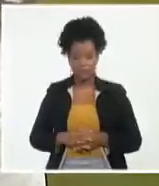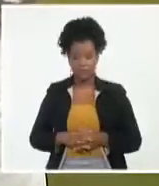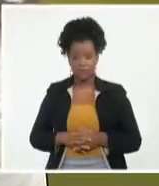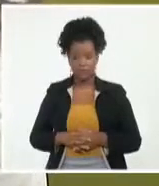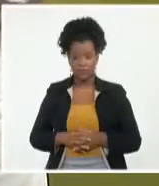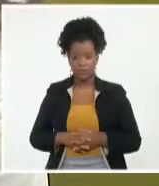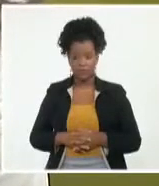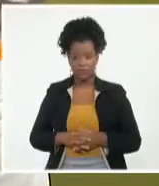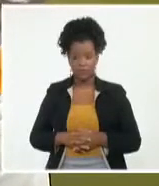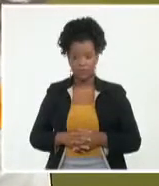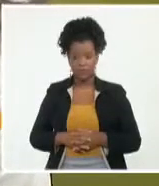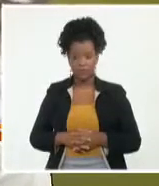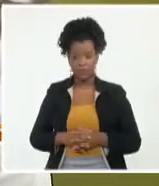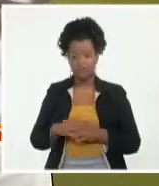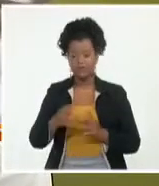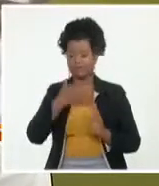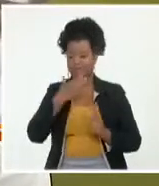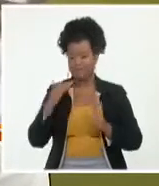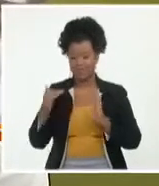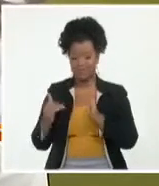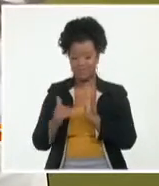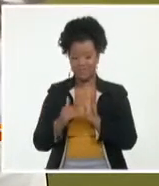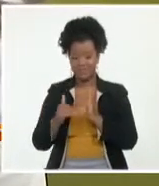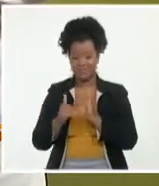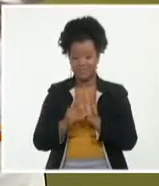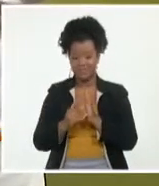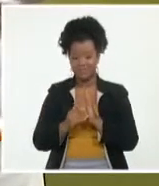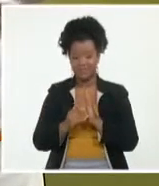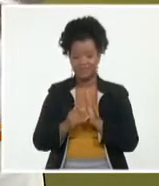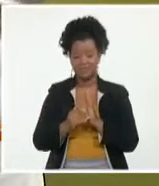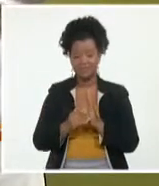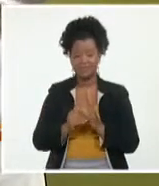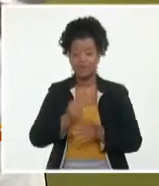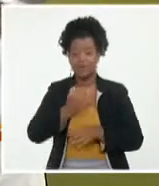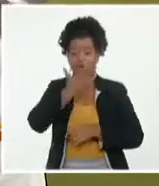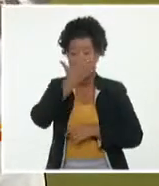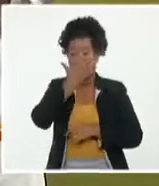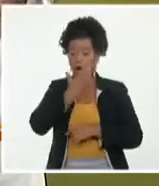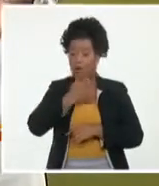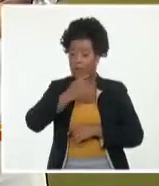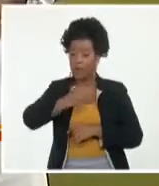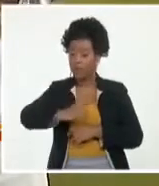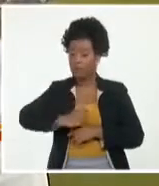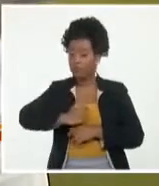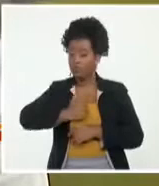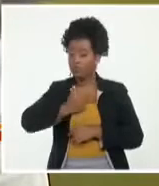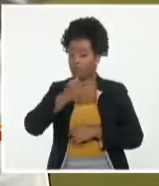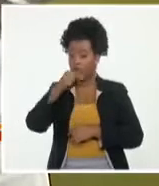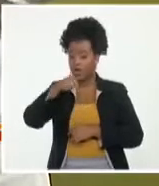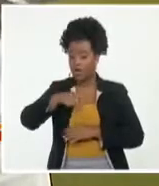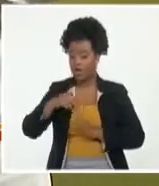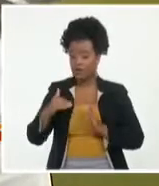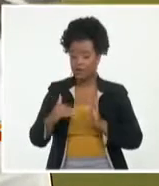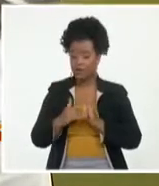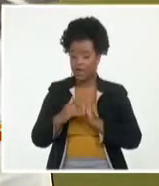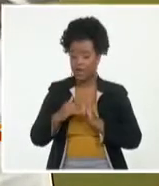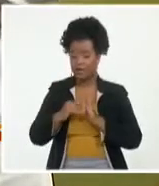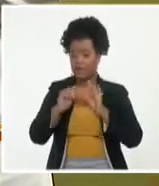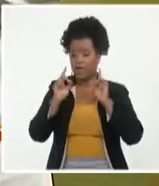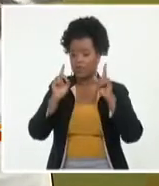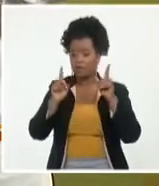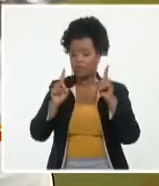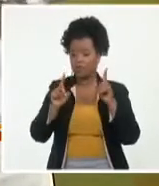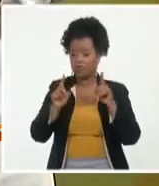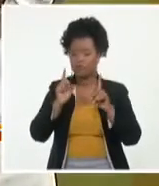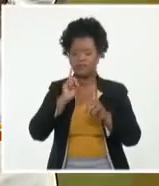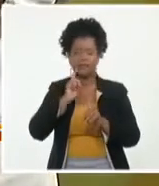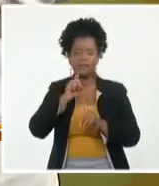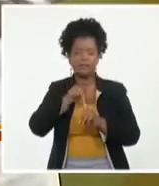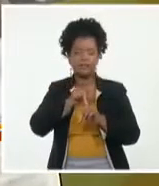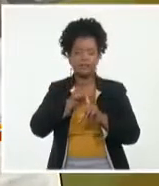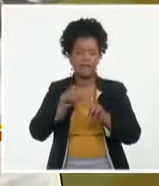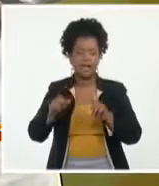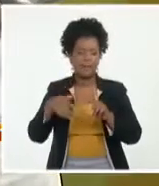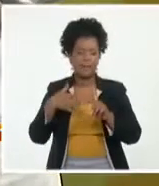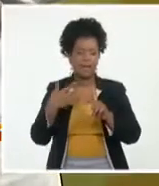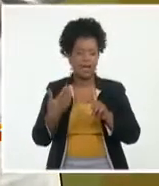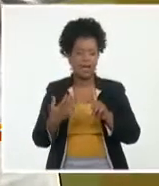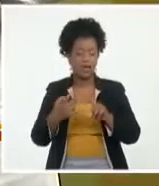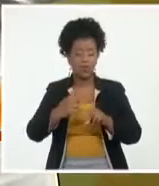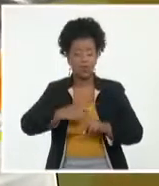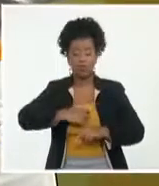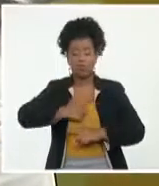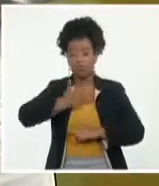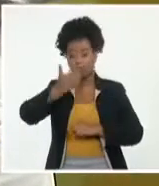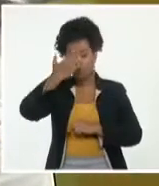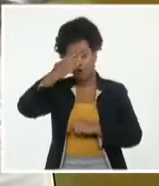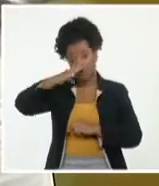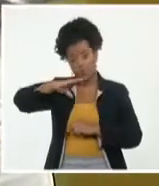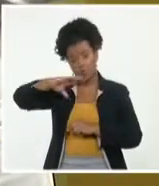Buenas tardes. Jóvenes creadores debatirán esta tarde sobre desafíos del panorama cultural cubano y la vigencia de